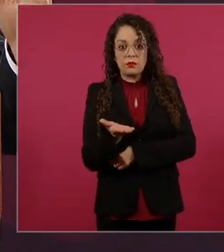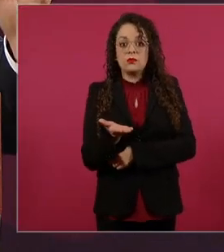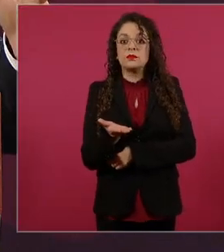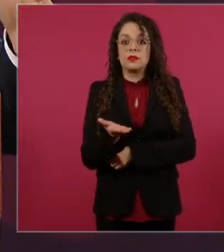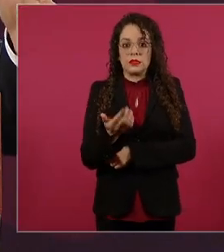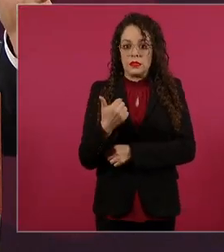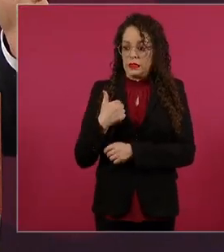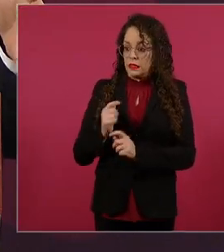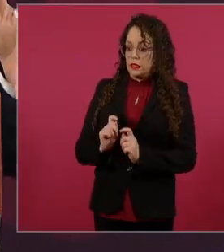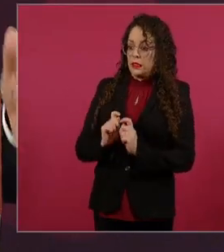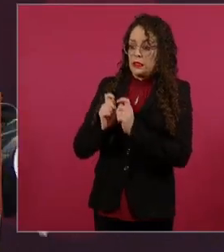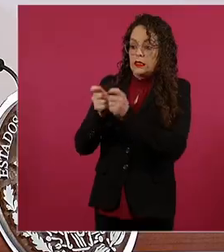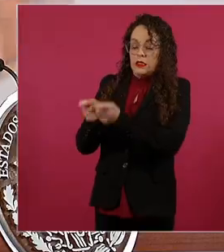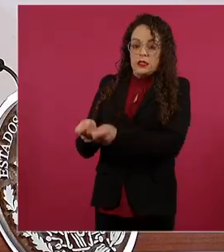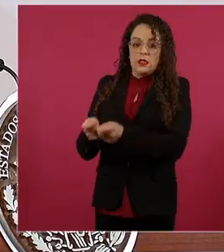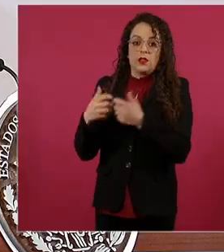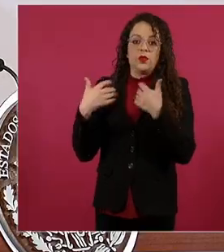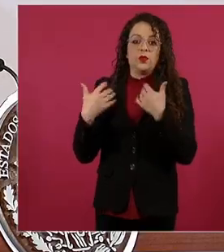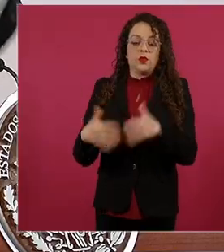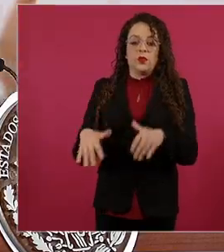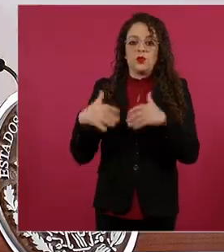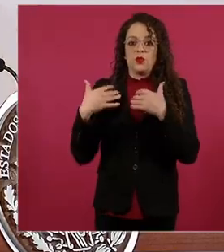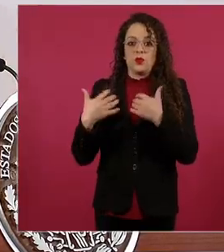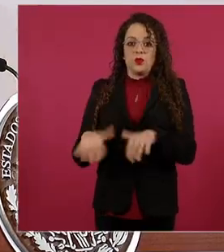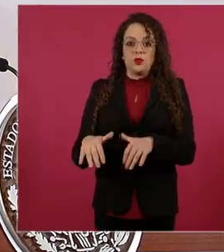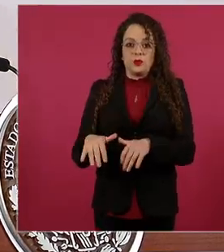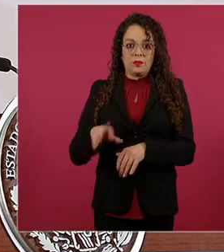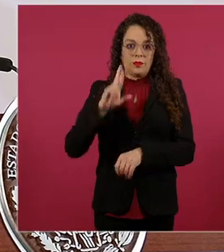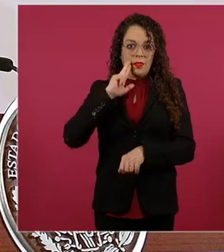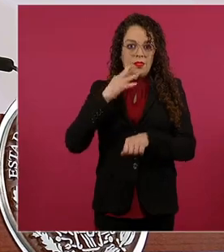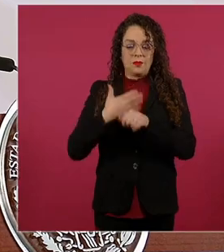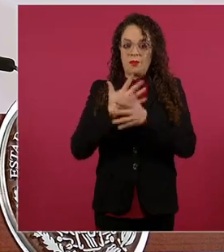¿Quién va a continuar